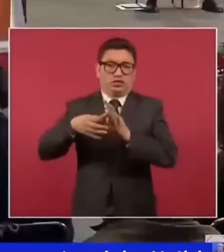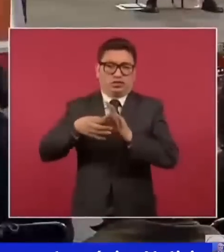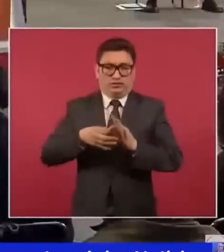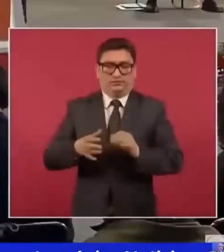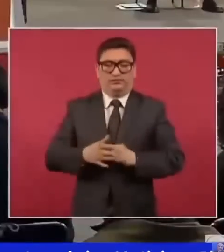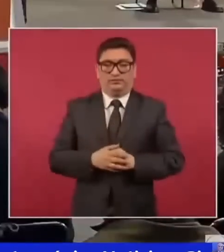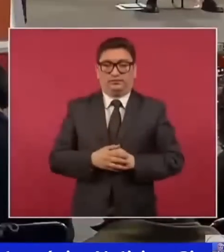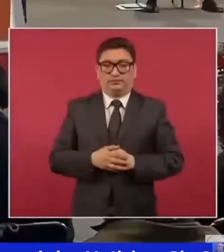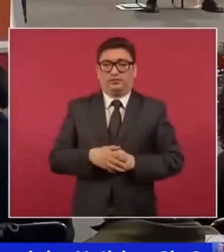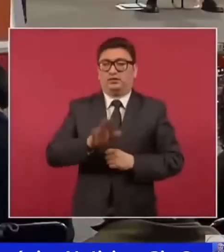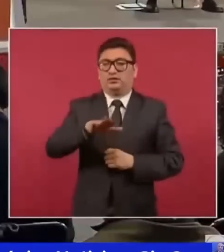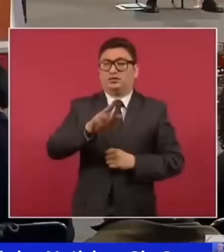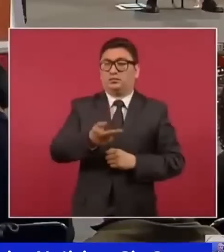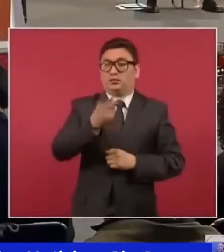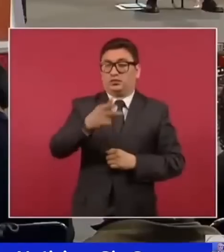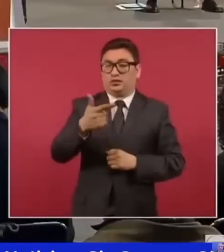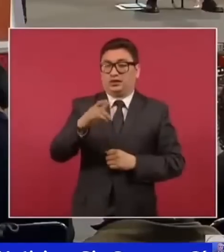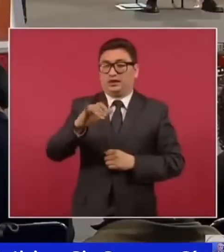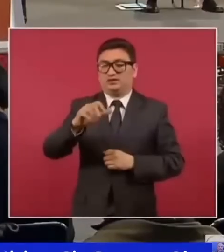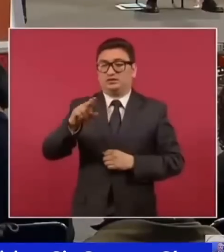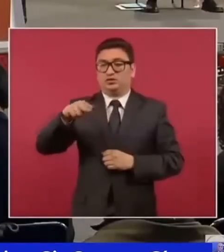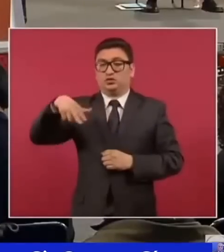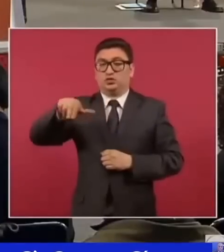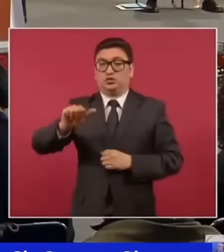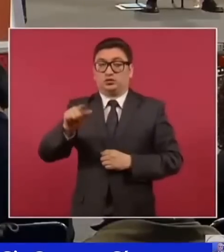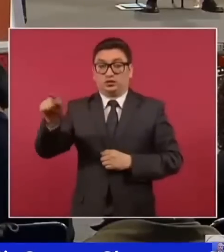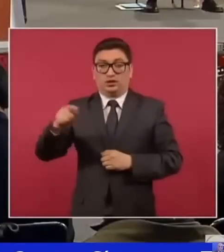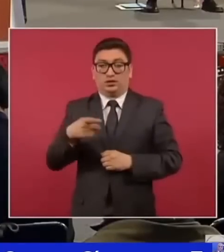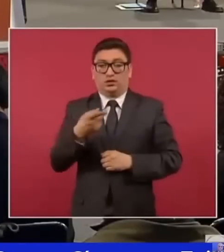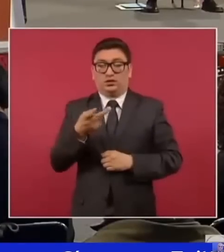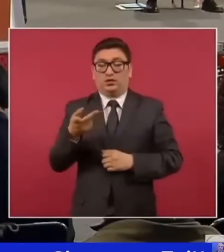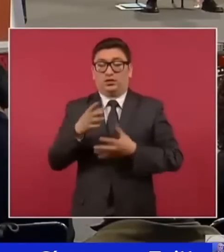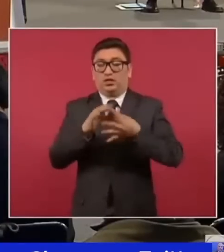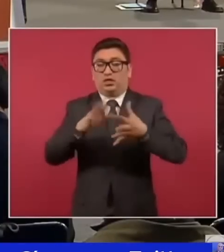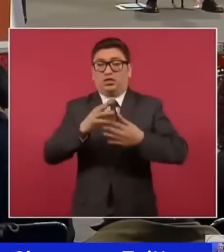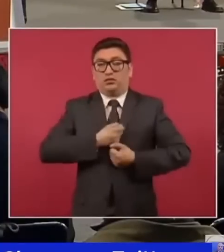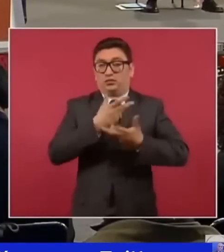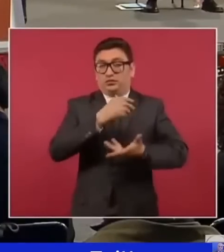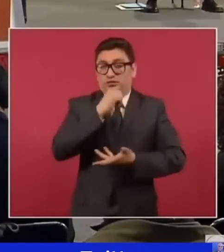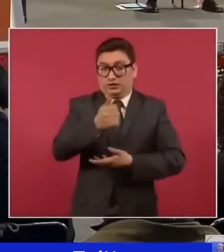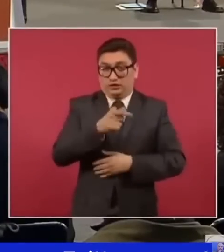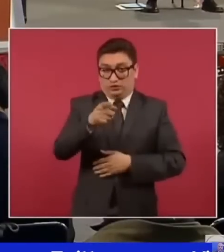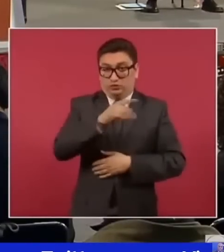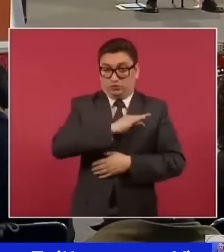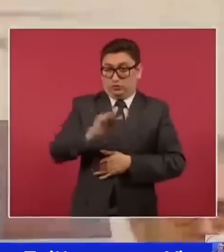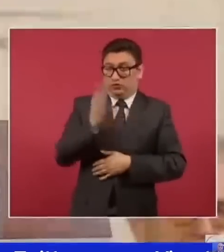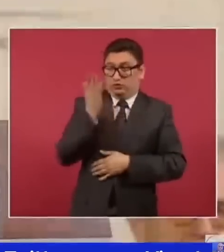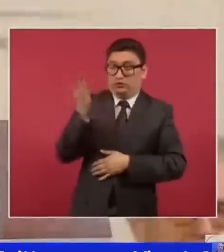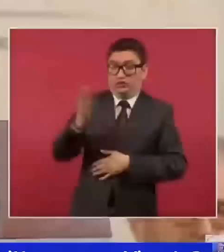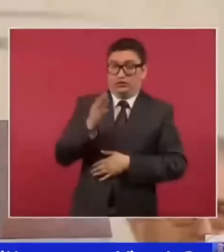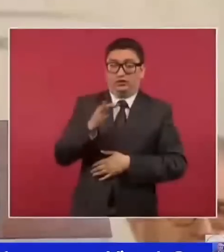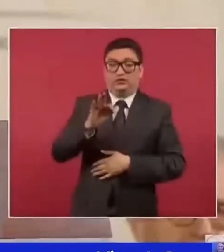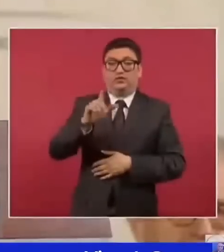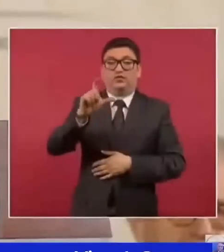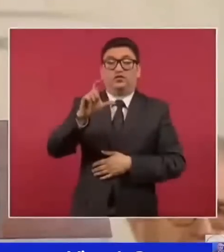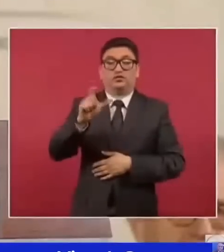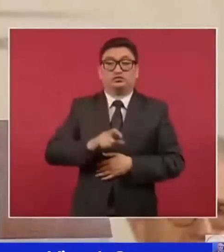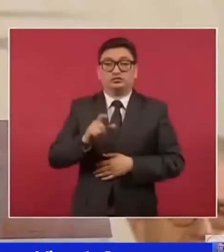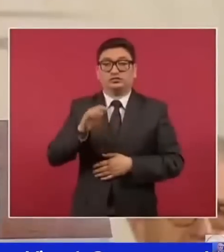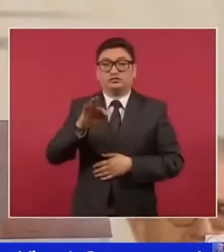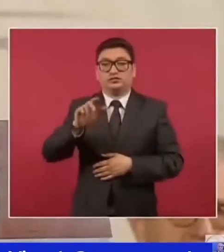habla Genaro García Luna, ¿usted va a pedir investigaciones de Vicente Fox y de Felipe Calderón? Vamos a esperarnos, o